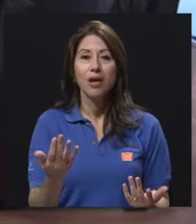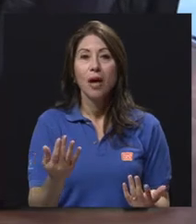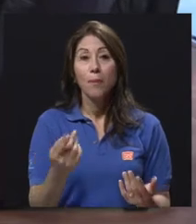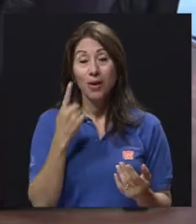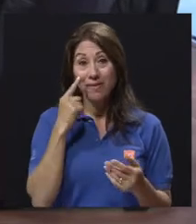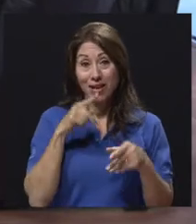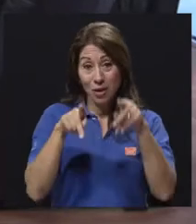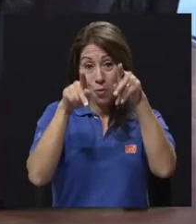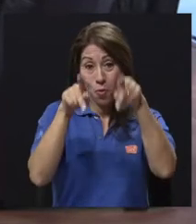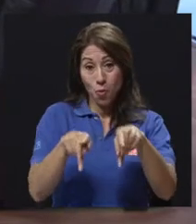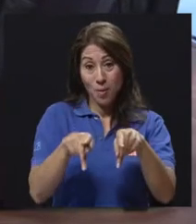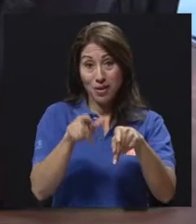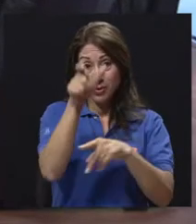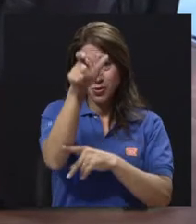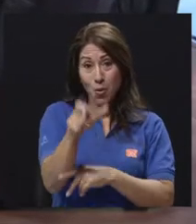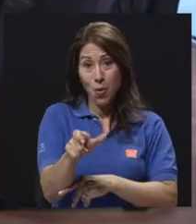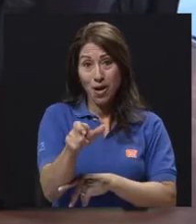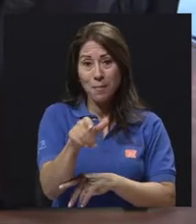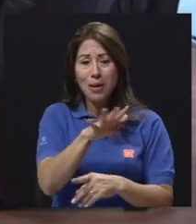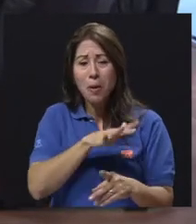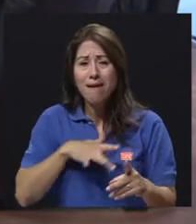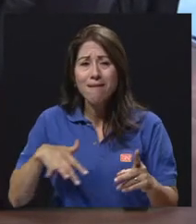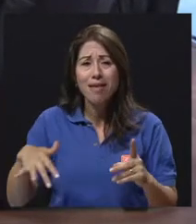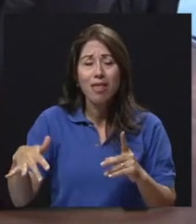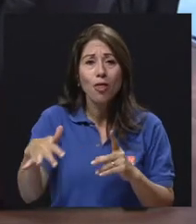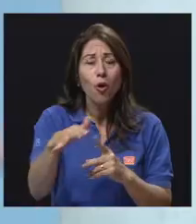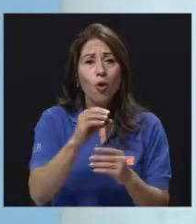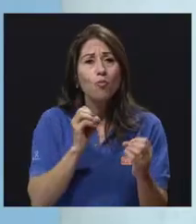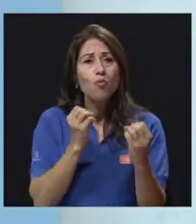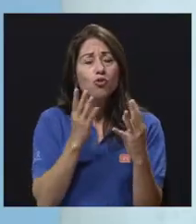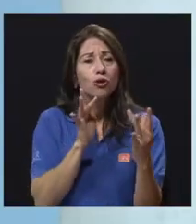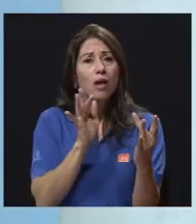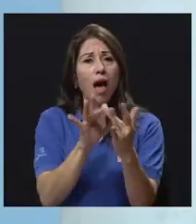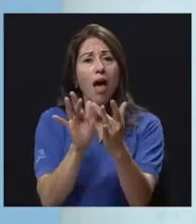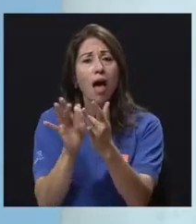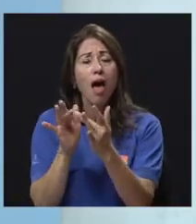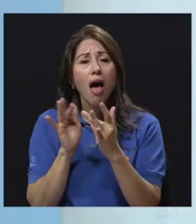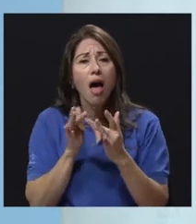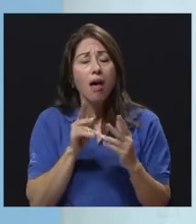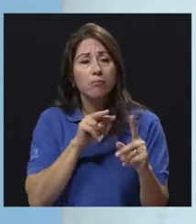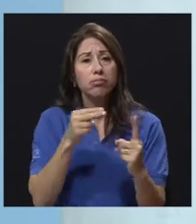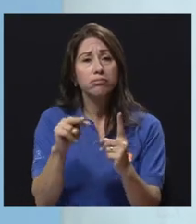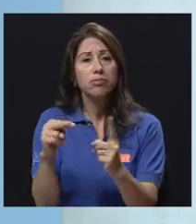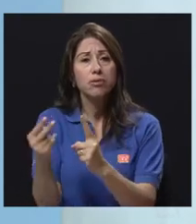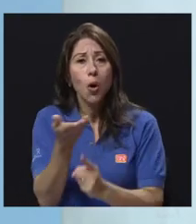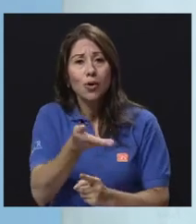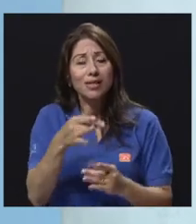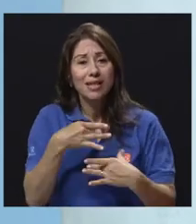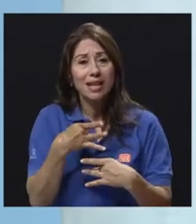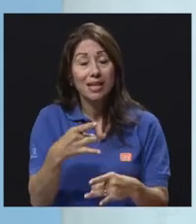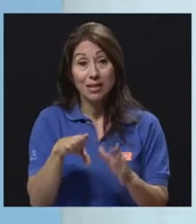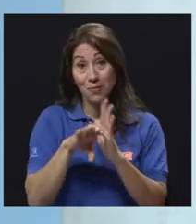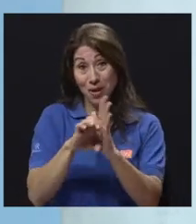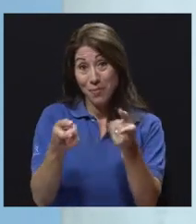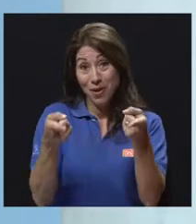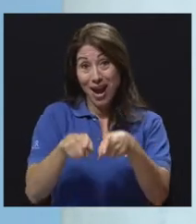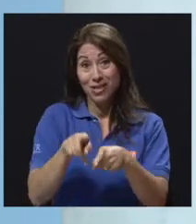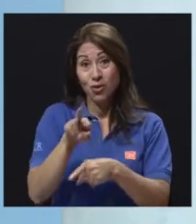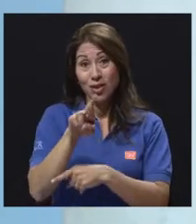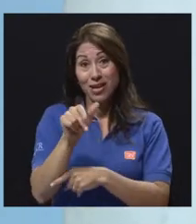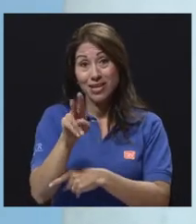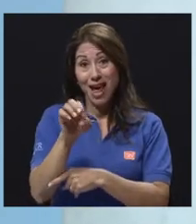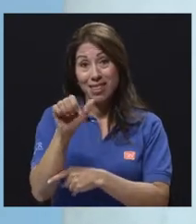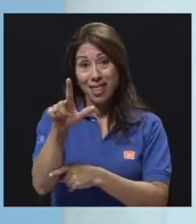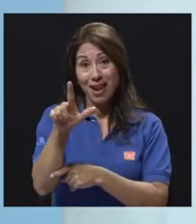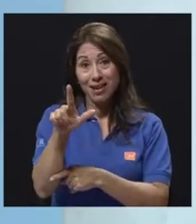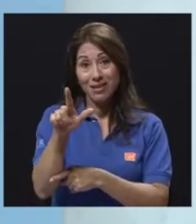alrededor de un personaje giran un montón de verdad, de aristas y de cosas interesantes que pasan. Por ejemplo, el caso de Randall, el caso que tiene